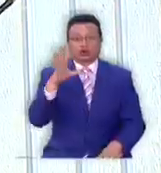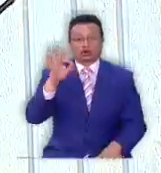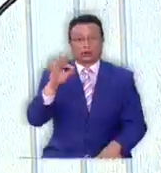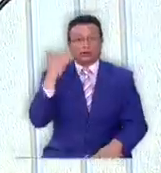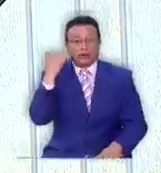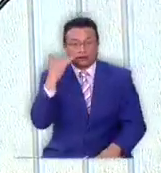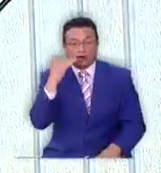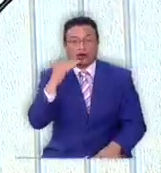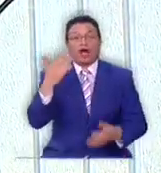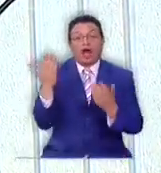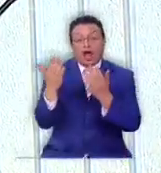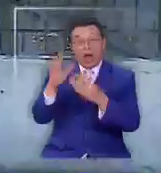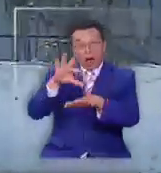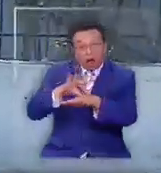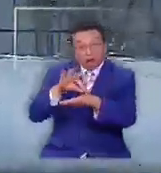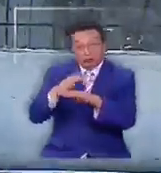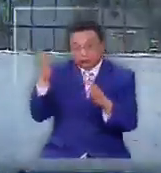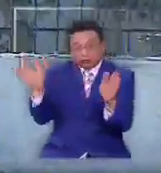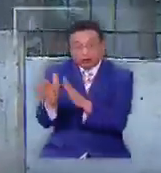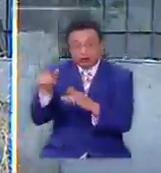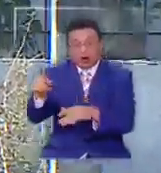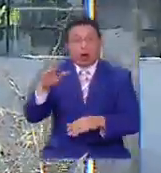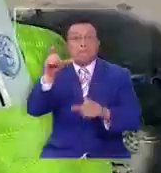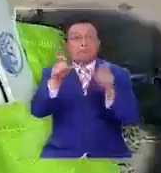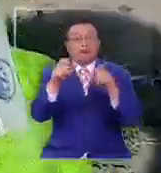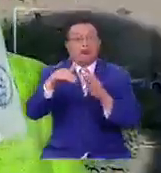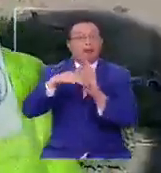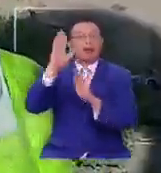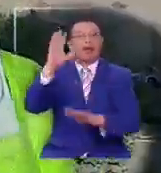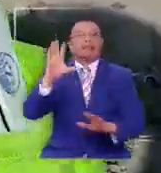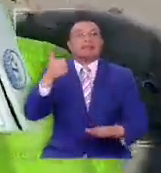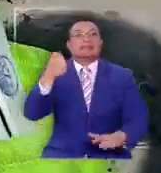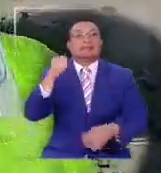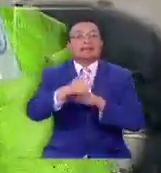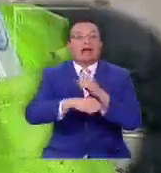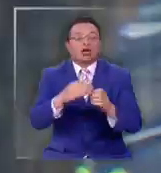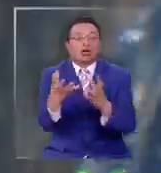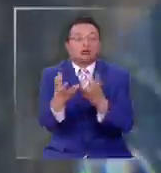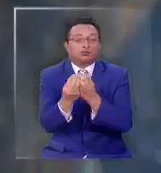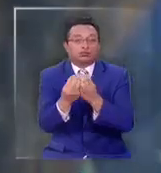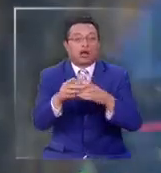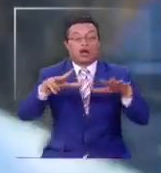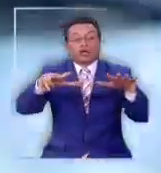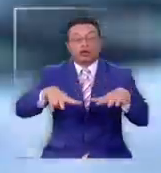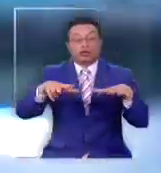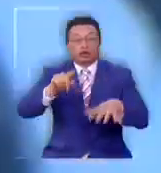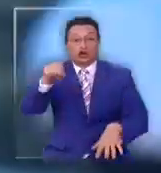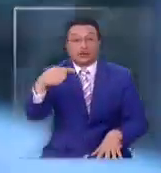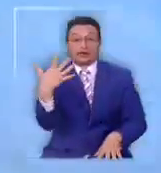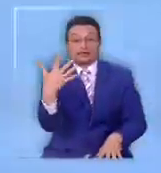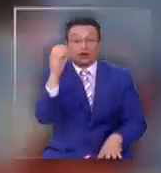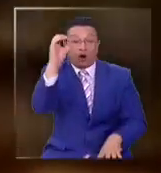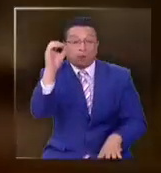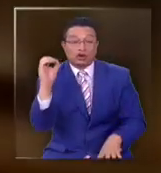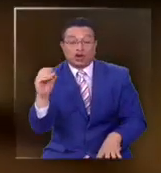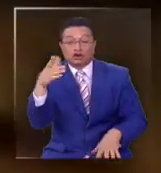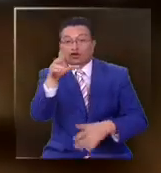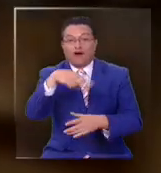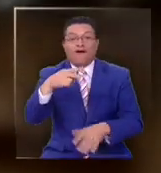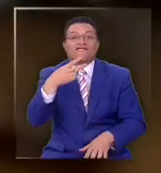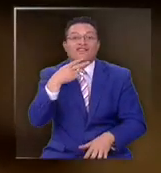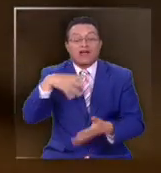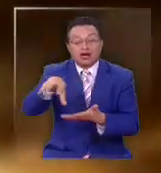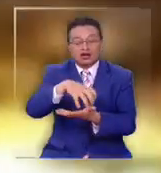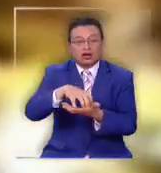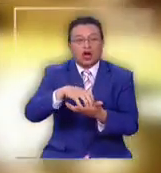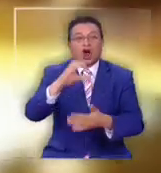El consultorio recibe principalmente a personas mayores de 60 años. Corresponde al 18,5% de la población de Conchalí,